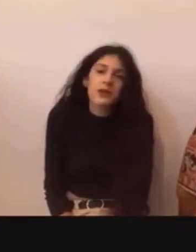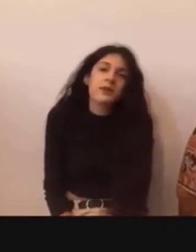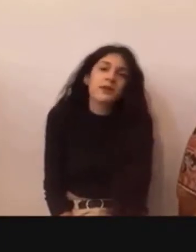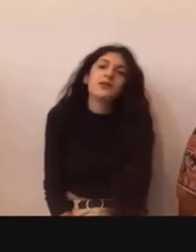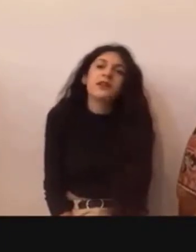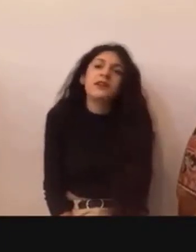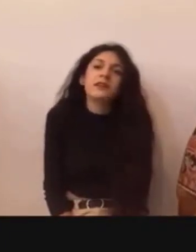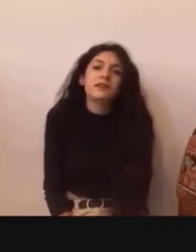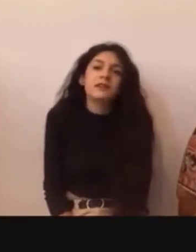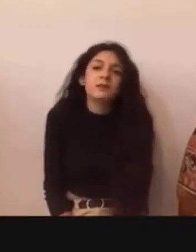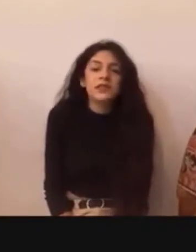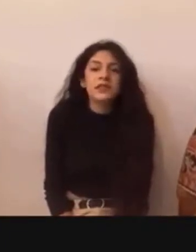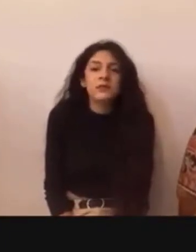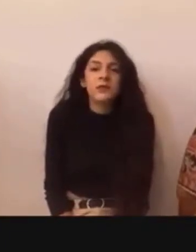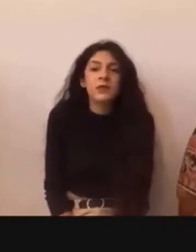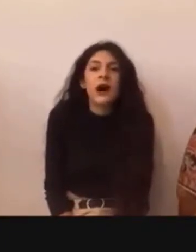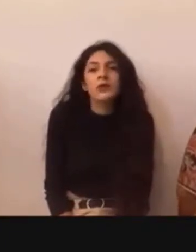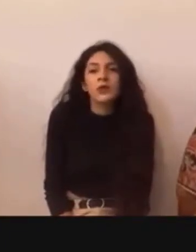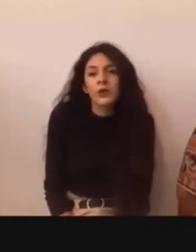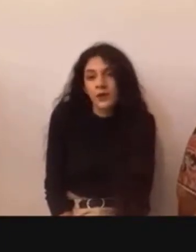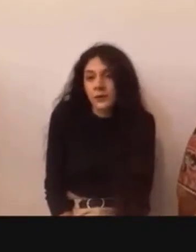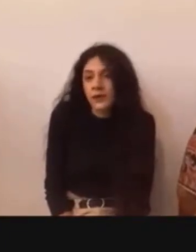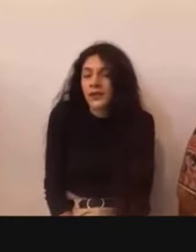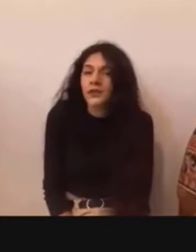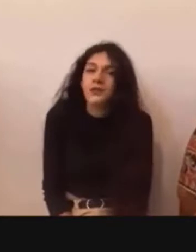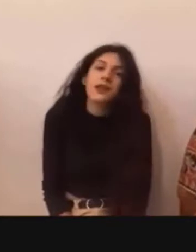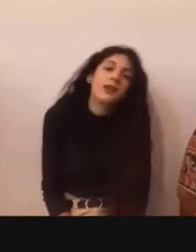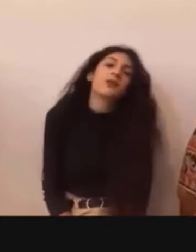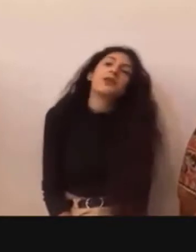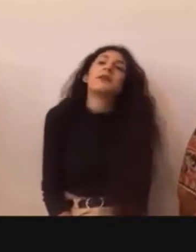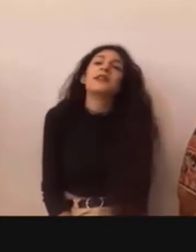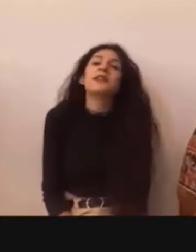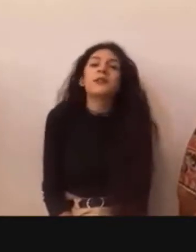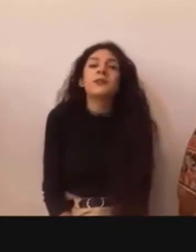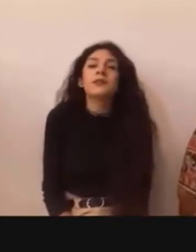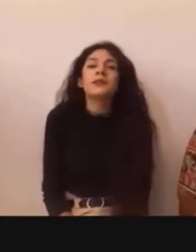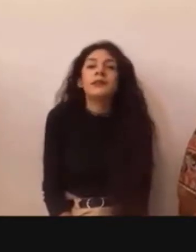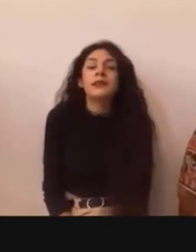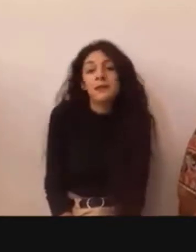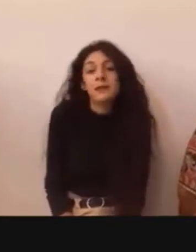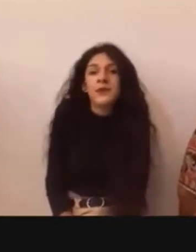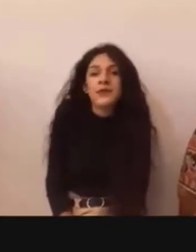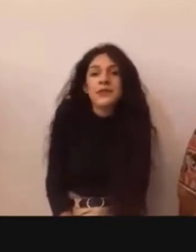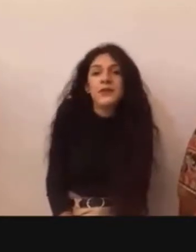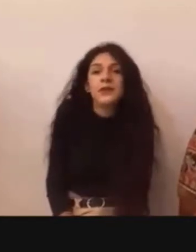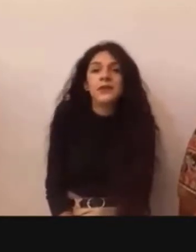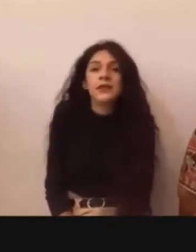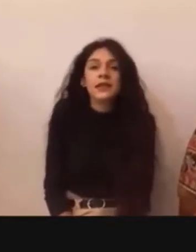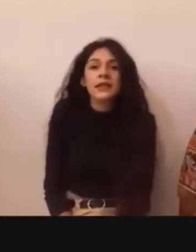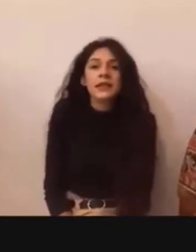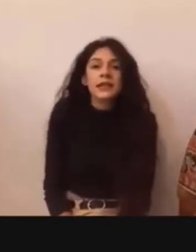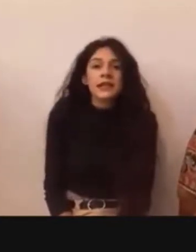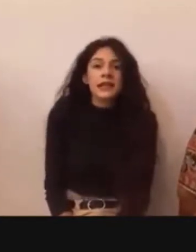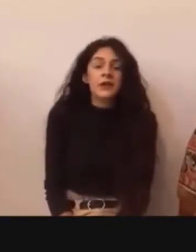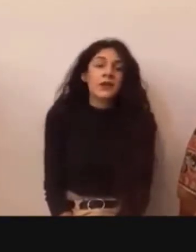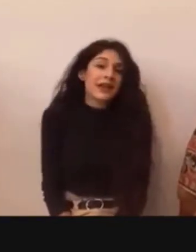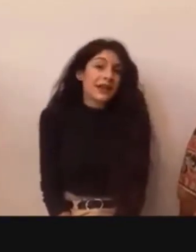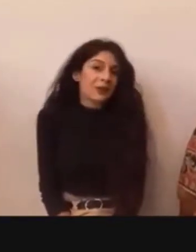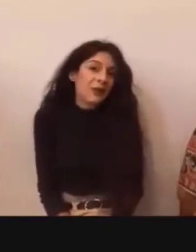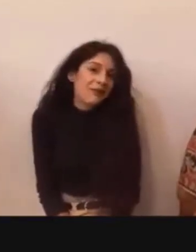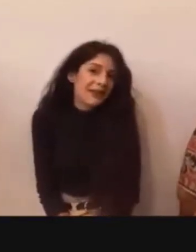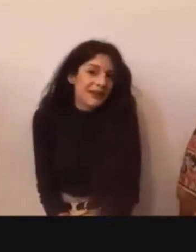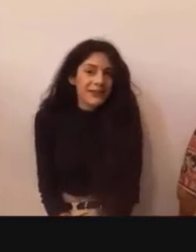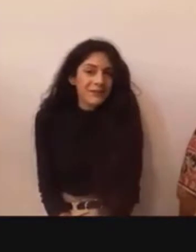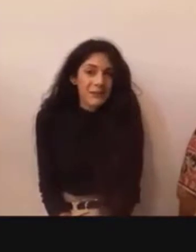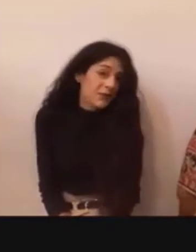muchísimo crecimiento personal, muchísimo autoconocimiento y conocimiento de mi profesión, o de la